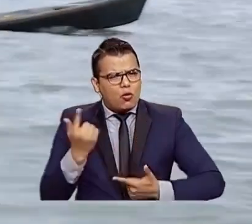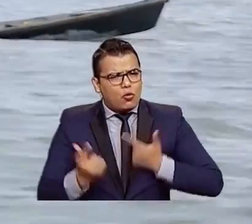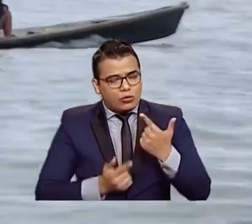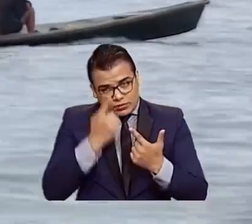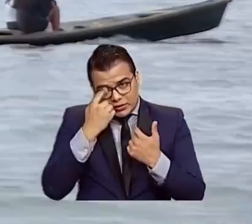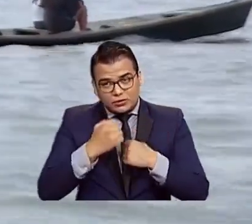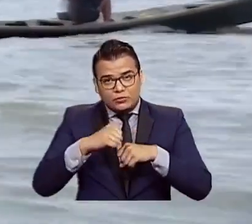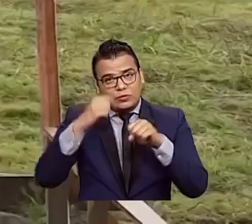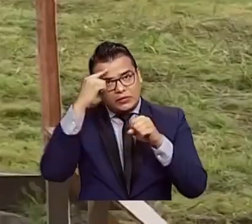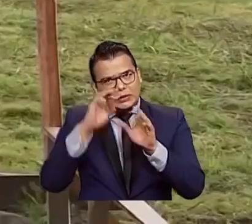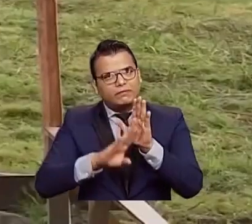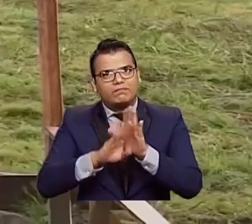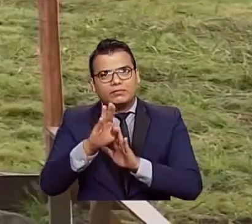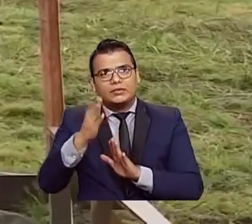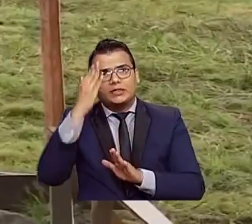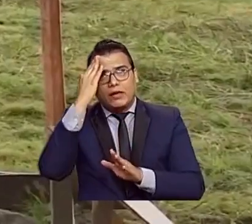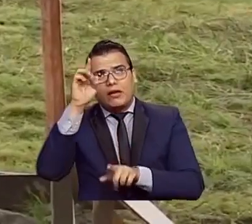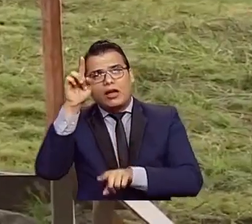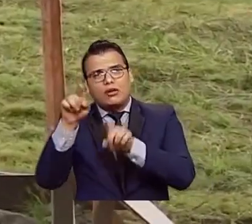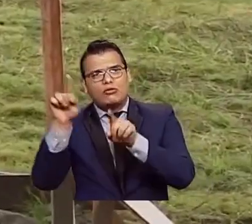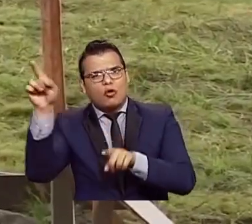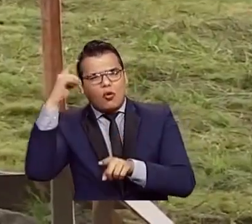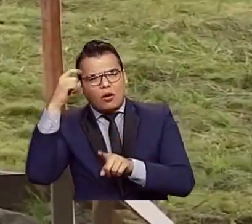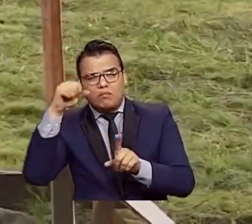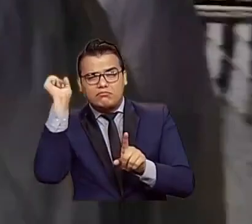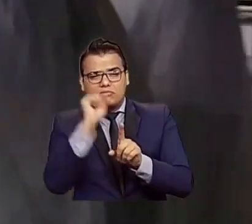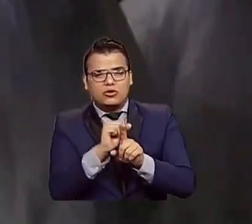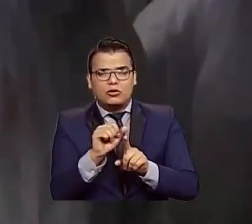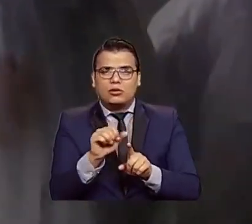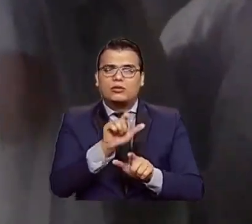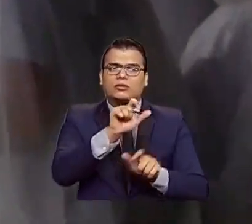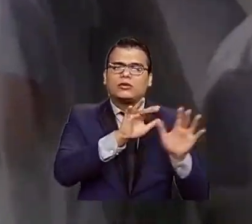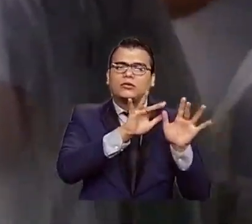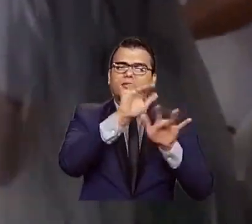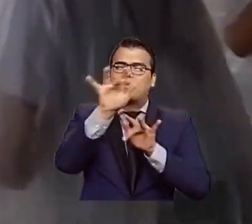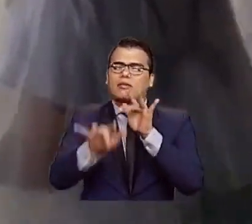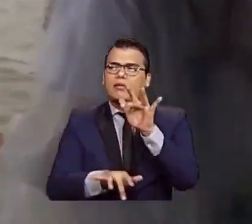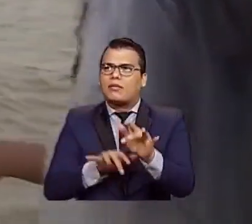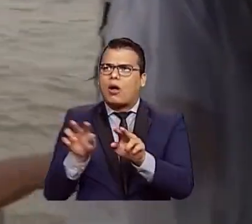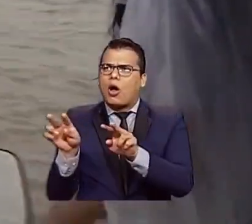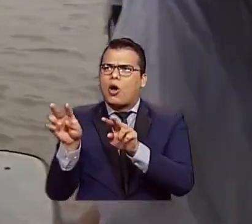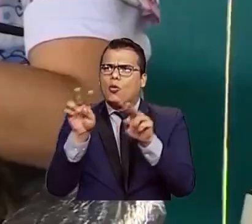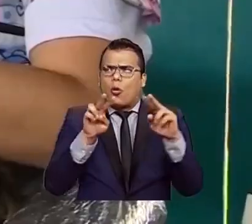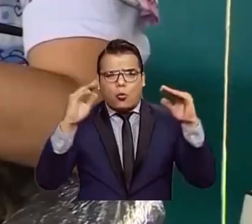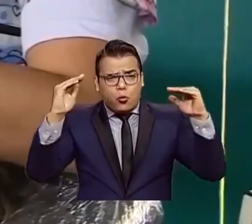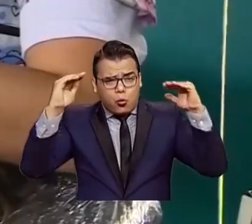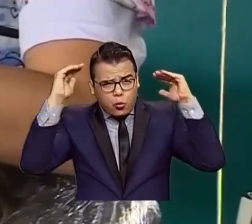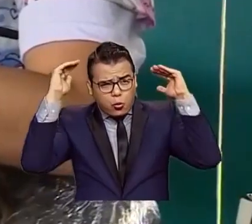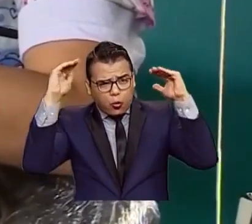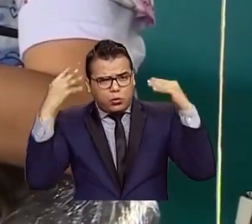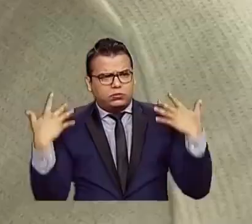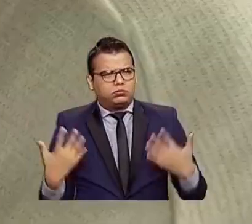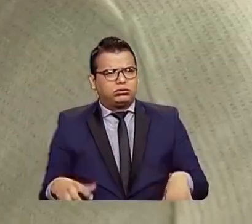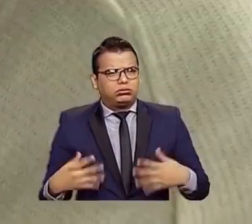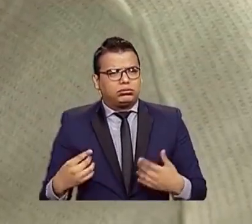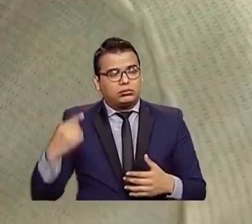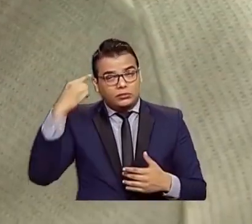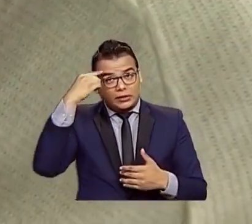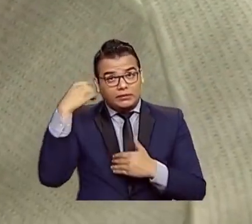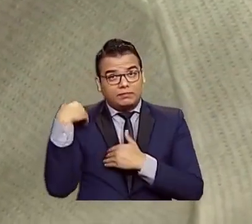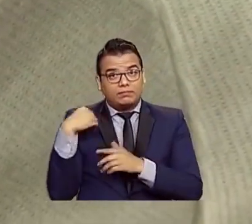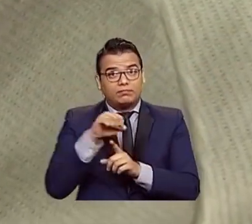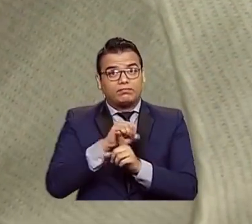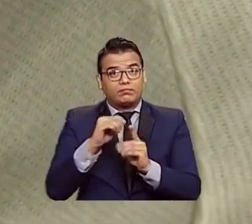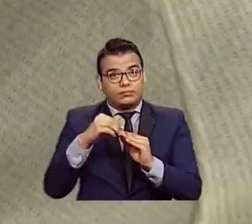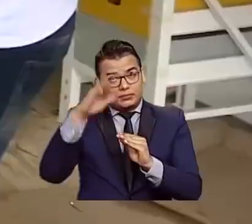Colombia olvidada por algunos, pero acompañada y exaltada por todos aquellos que nos acompañaron en esta experiencia y el espíritu de una responsabilidad social